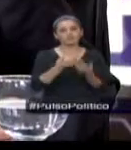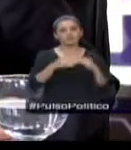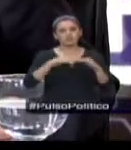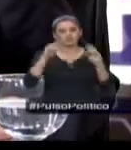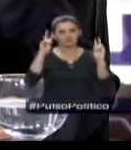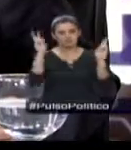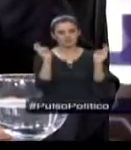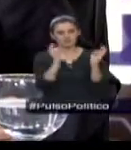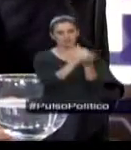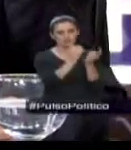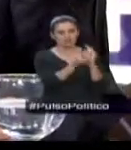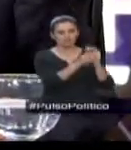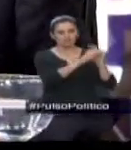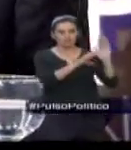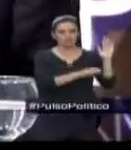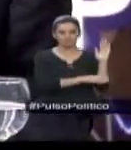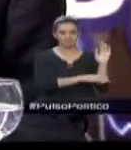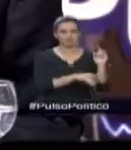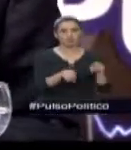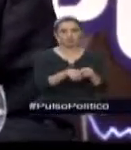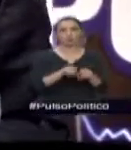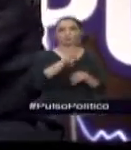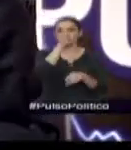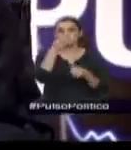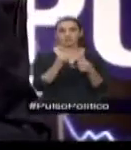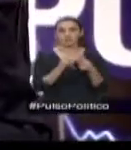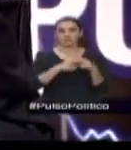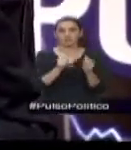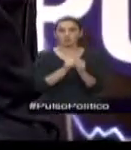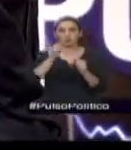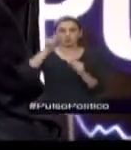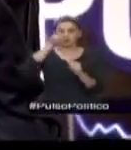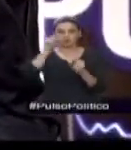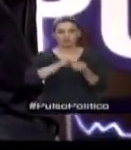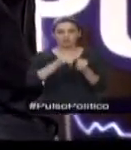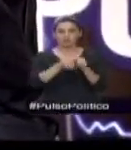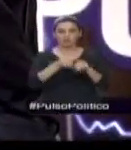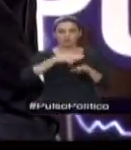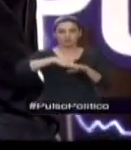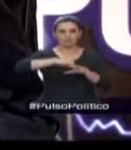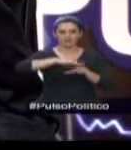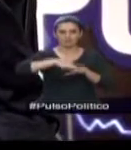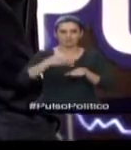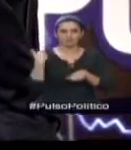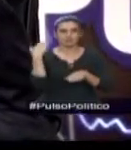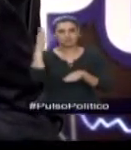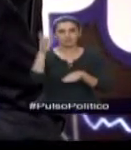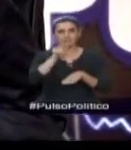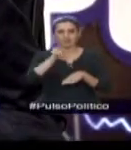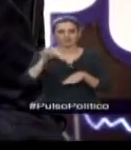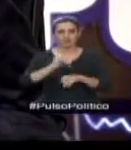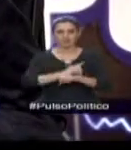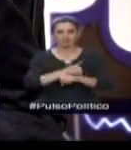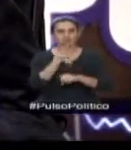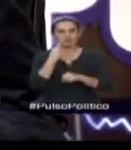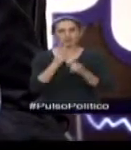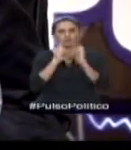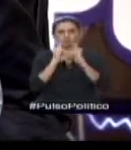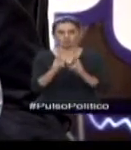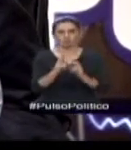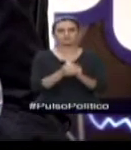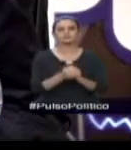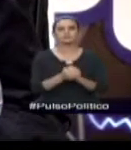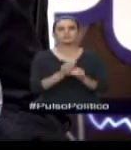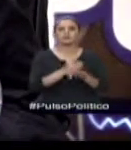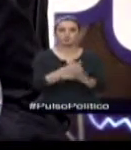como siempre comienzo haciéndoles una pregunta a cada uno de los invitados tendrán 30 segundos para responder vamos